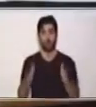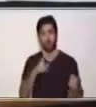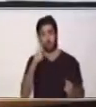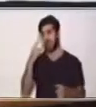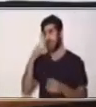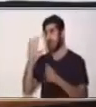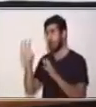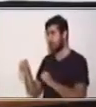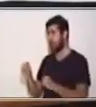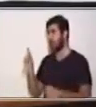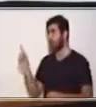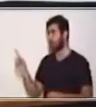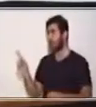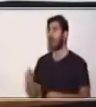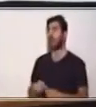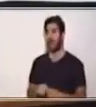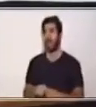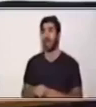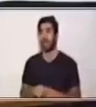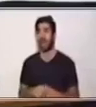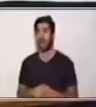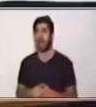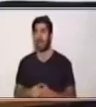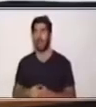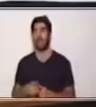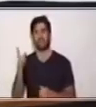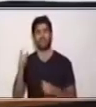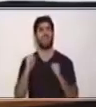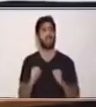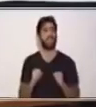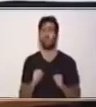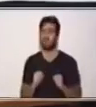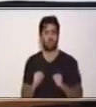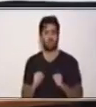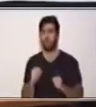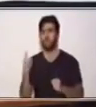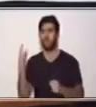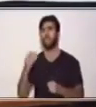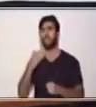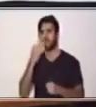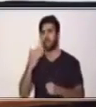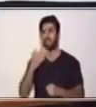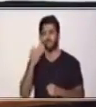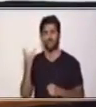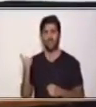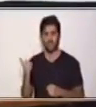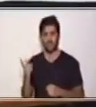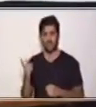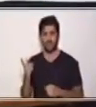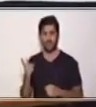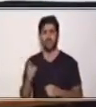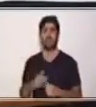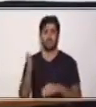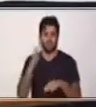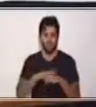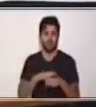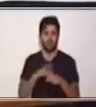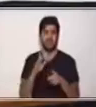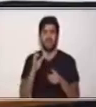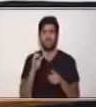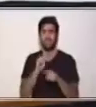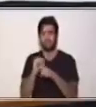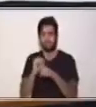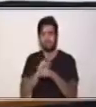cuenta ustedes, las operaciones no son difíciles al final, no son difíciles, es bastante práctico al